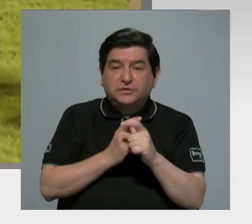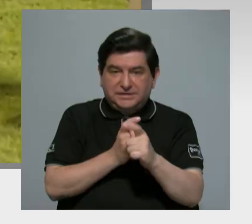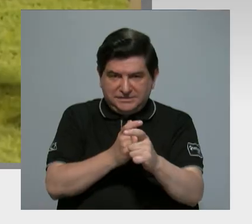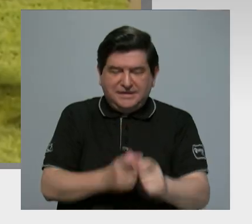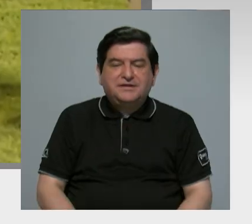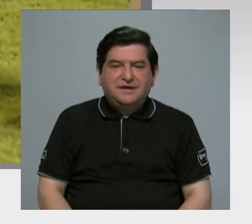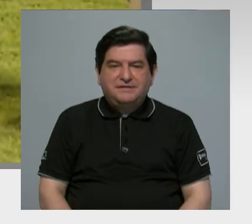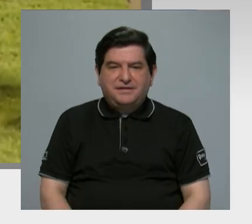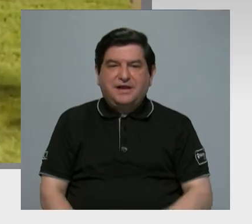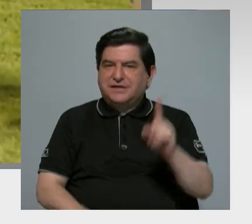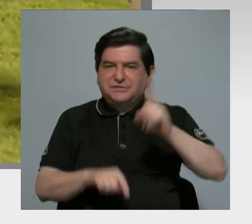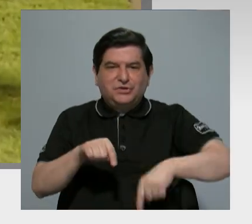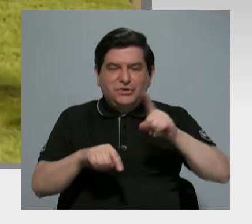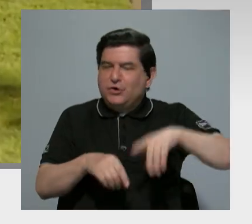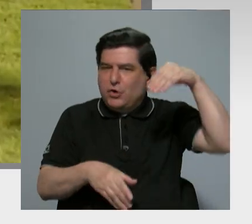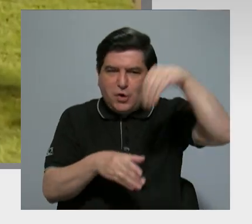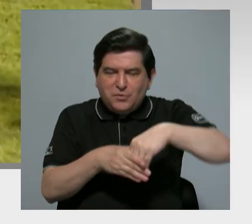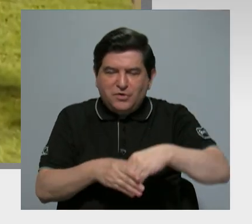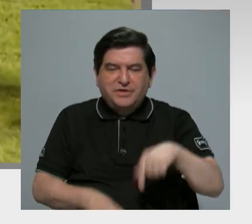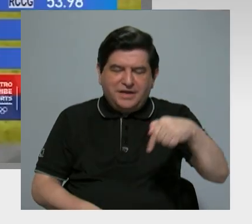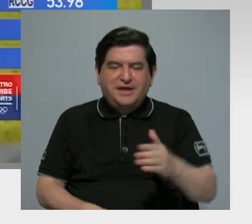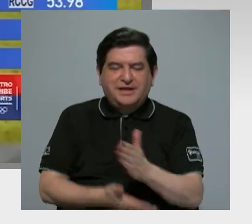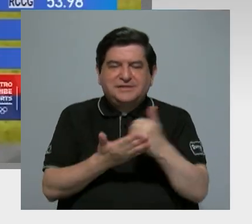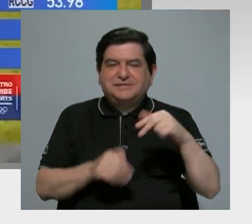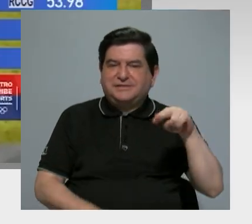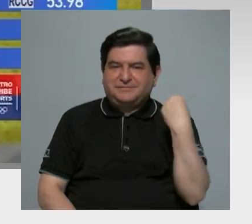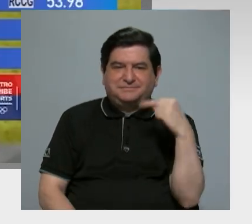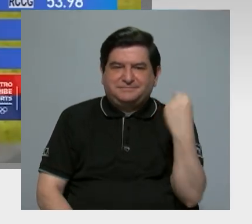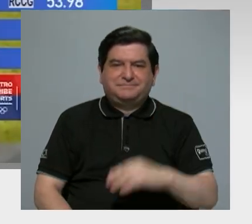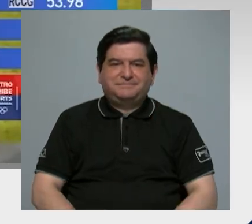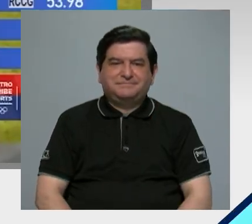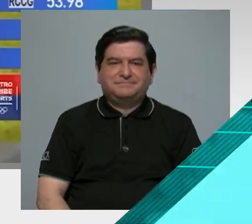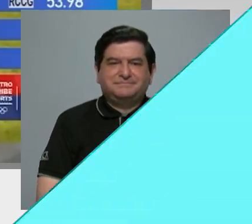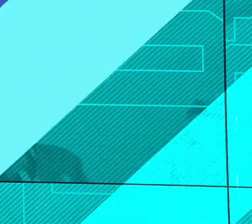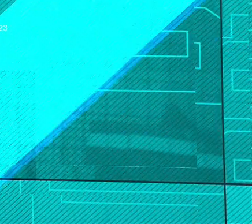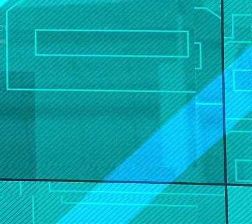otras competencias de atletismo que no pudimos incluir en este corte noticioso.